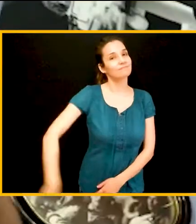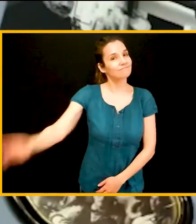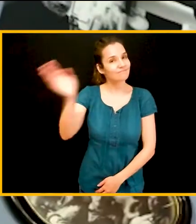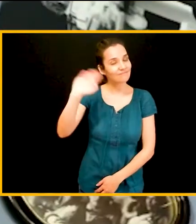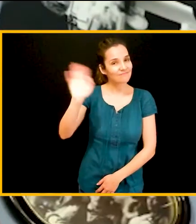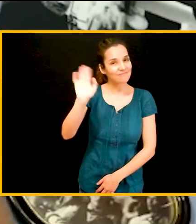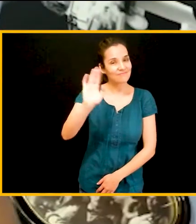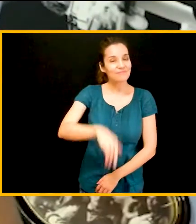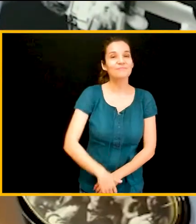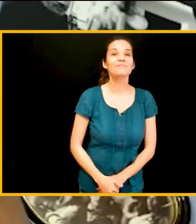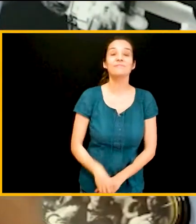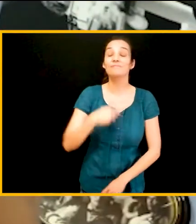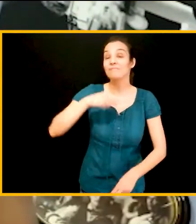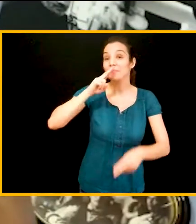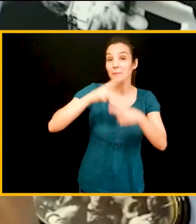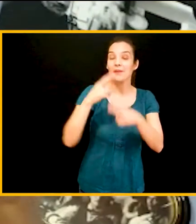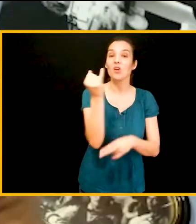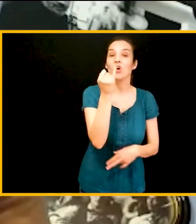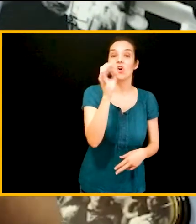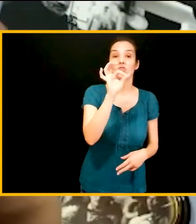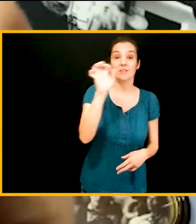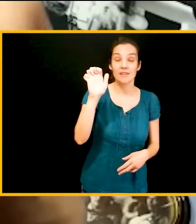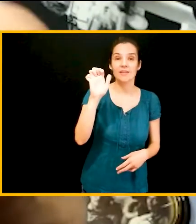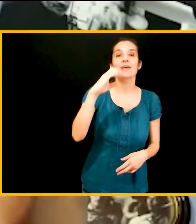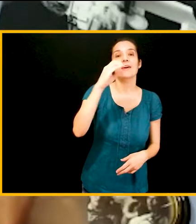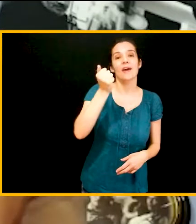Hola, mi nombre es José Campanari